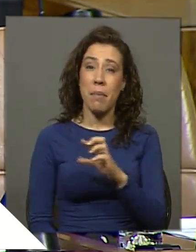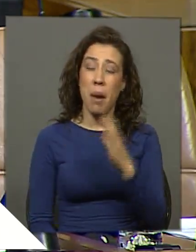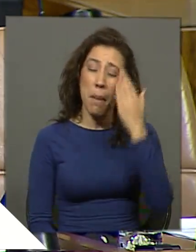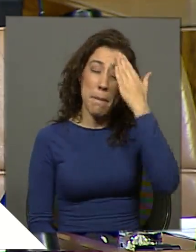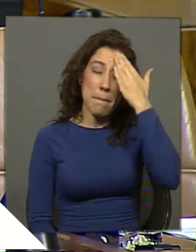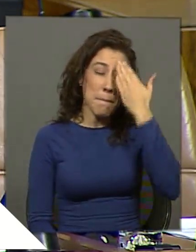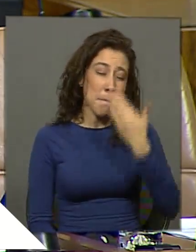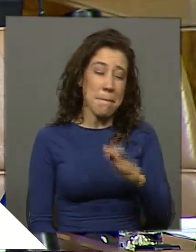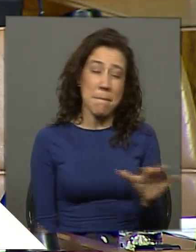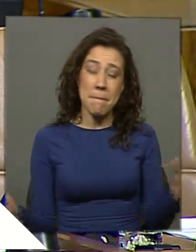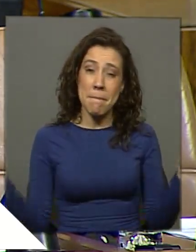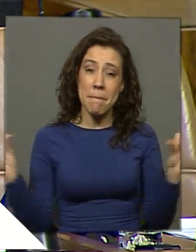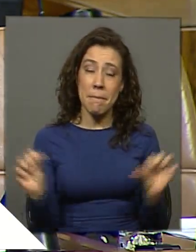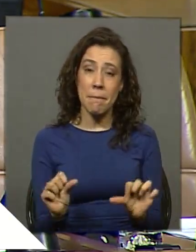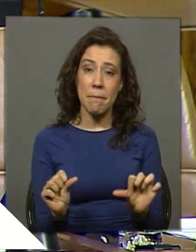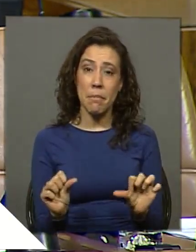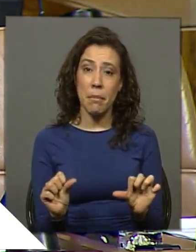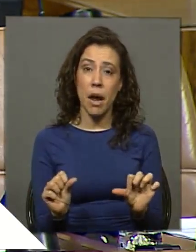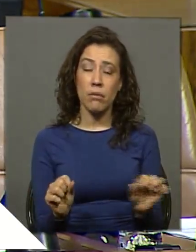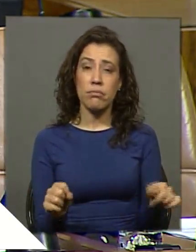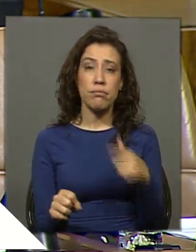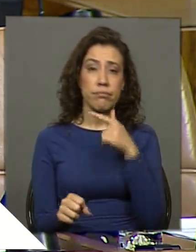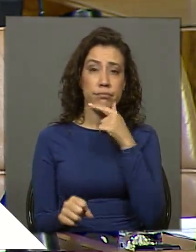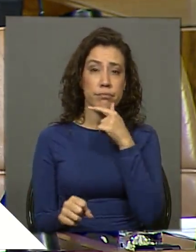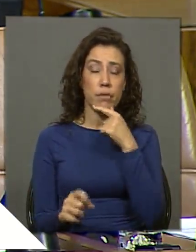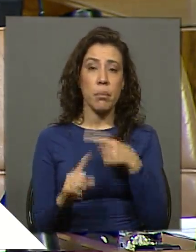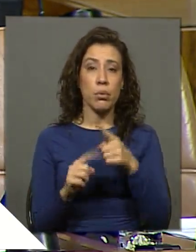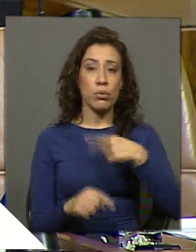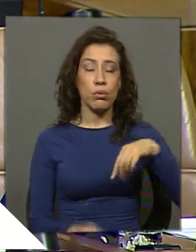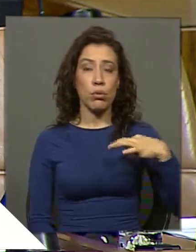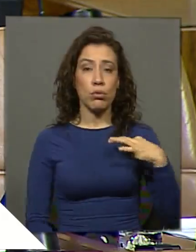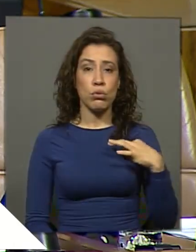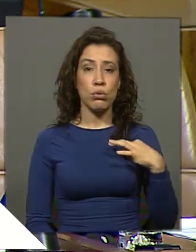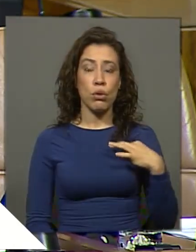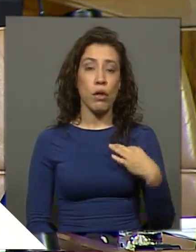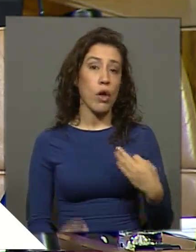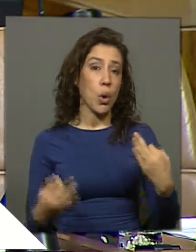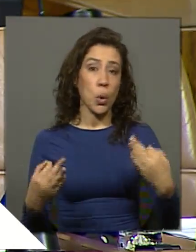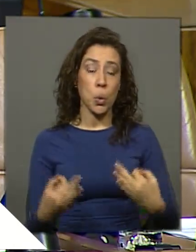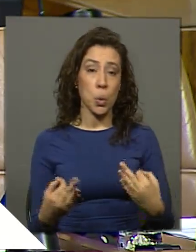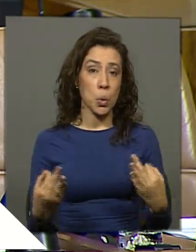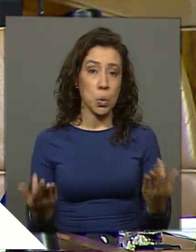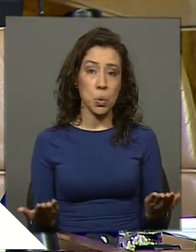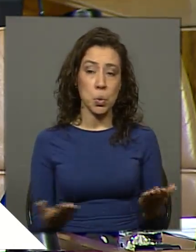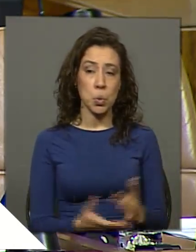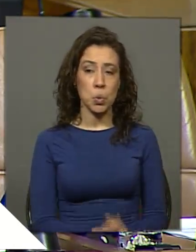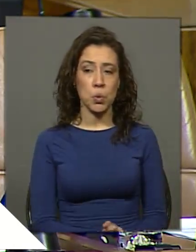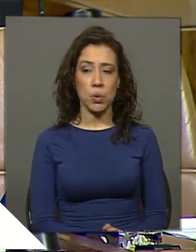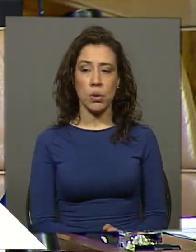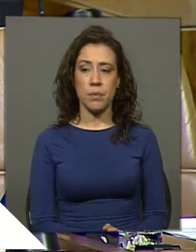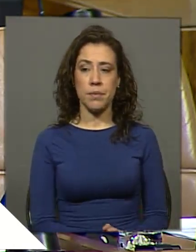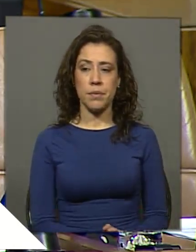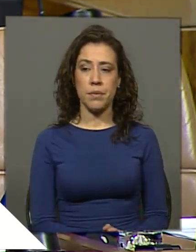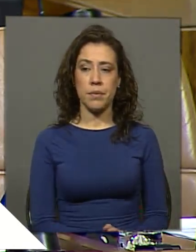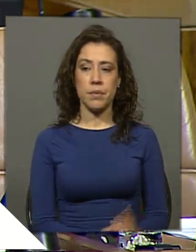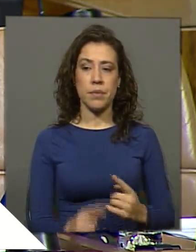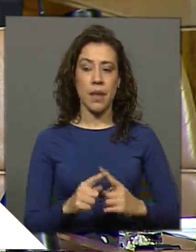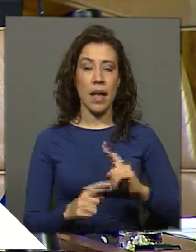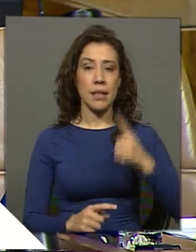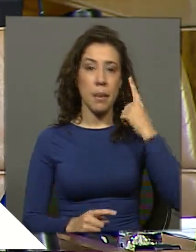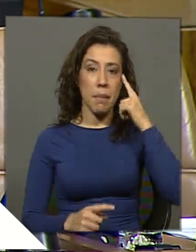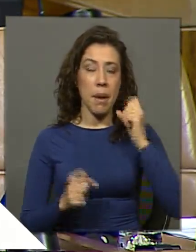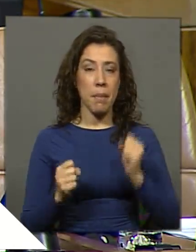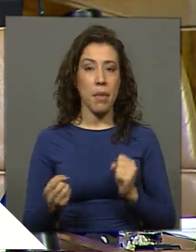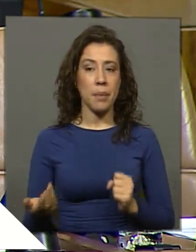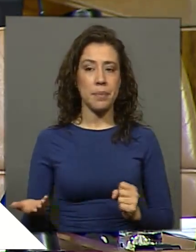precario que ha sido muy cuestionado por la ciudadanía con justa razón y de hecho uno de los requisitos para